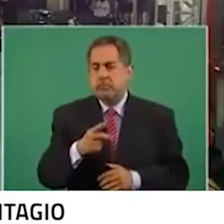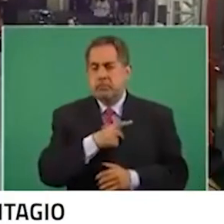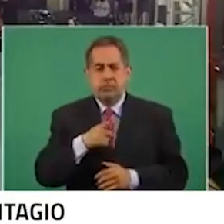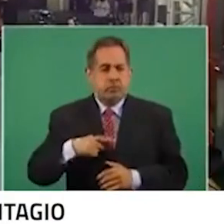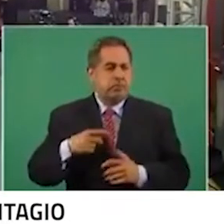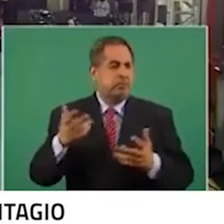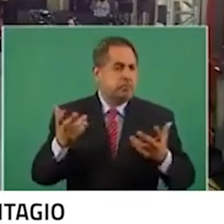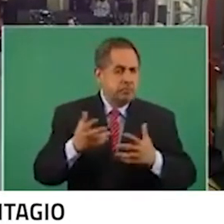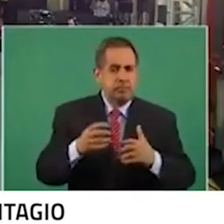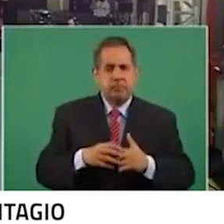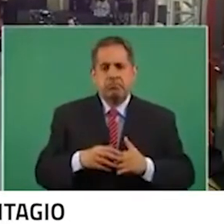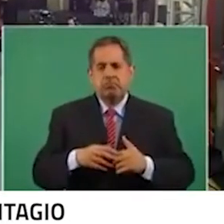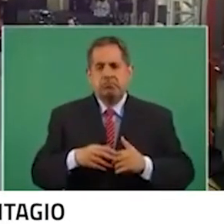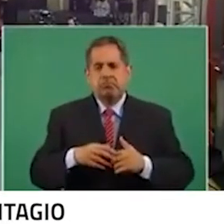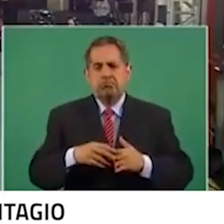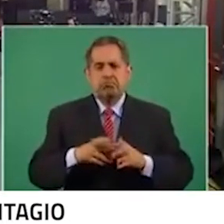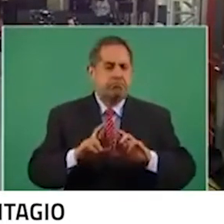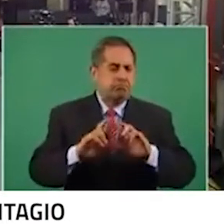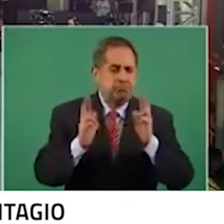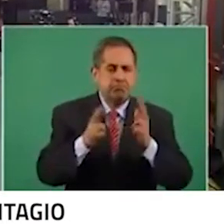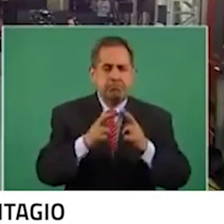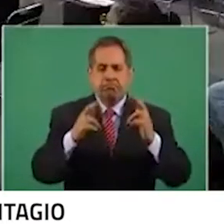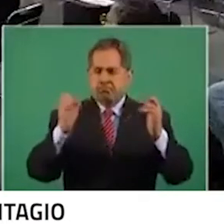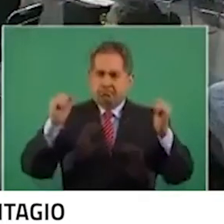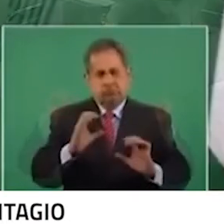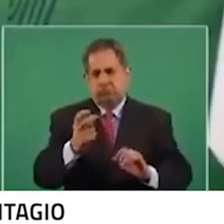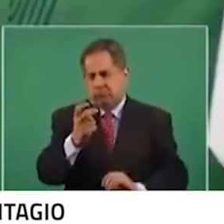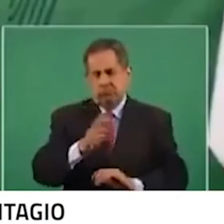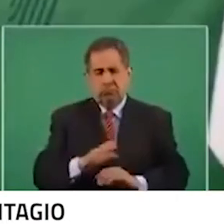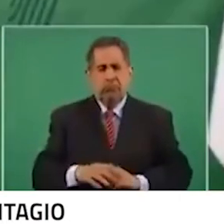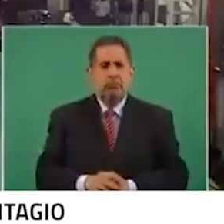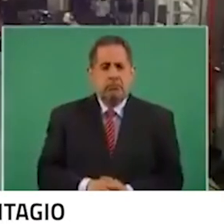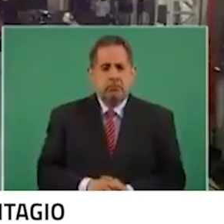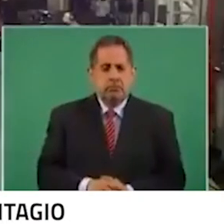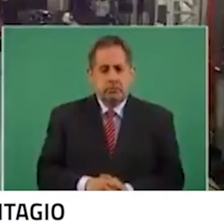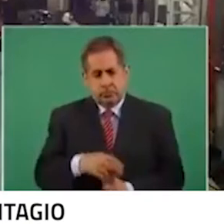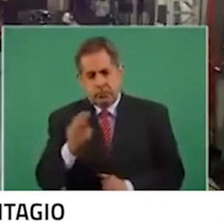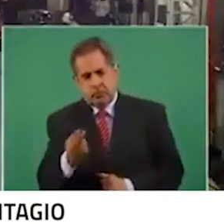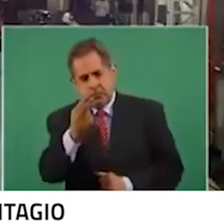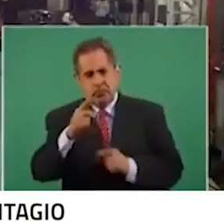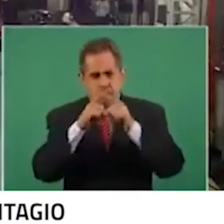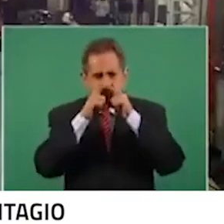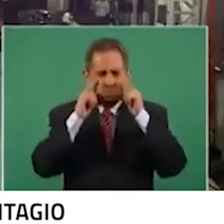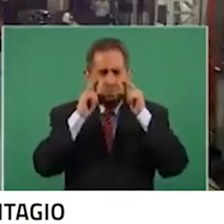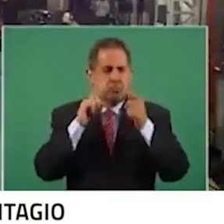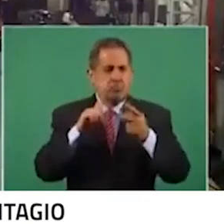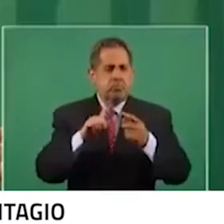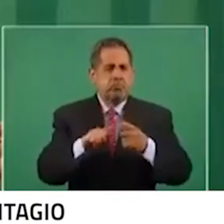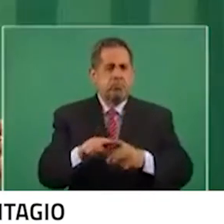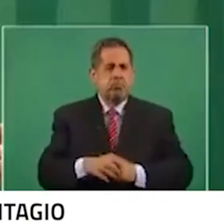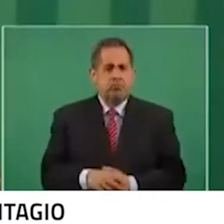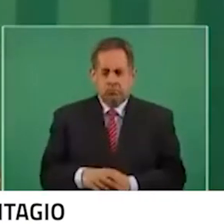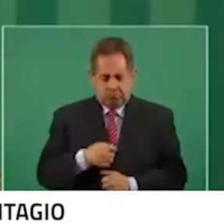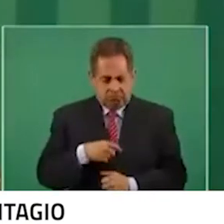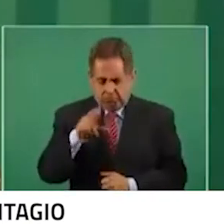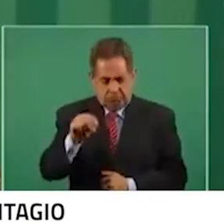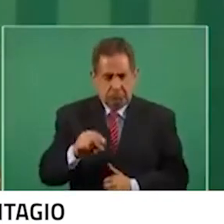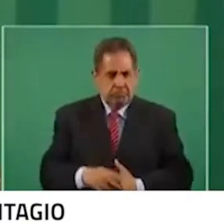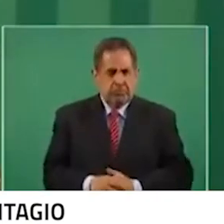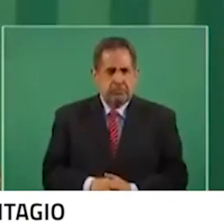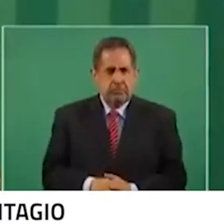actos masivos usted lo sabe el cubrebocas no